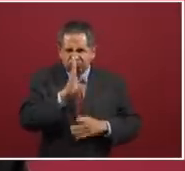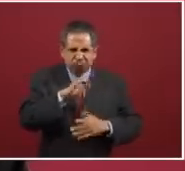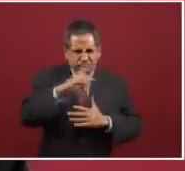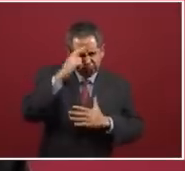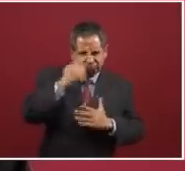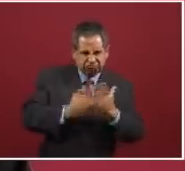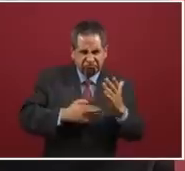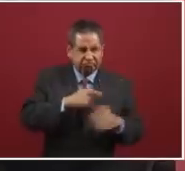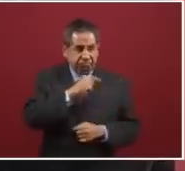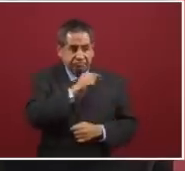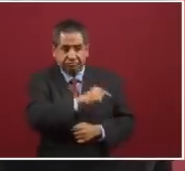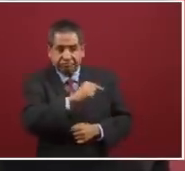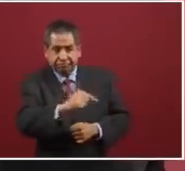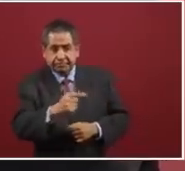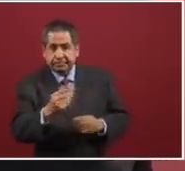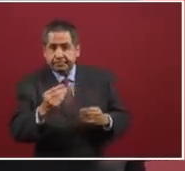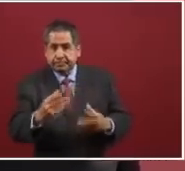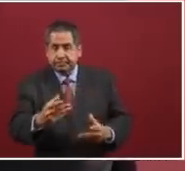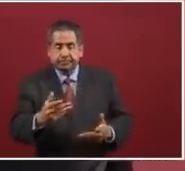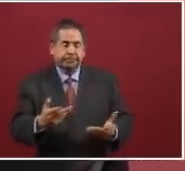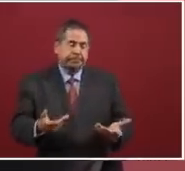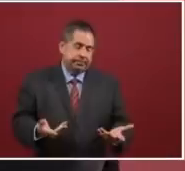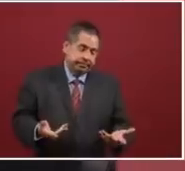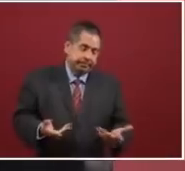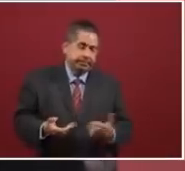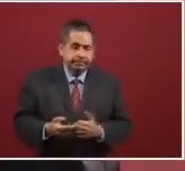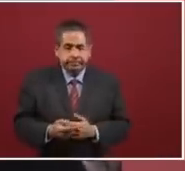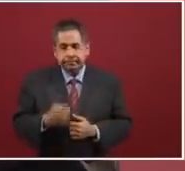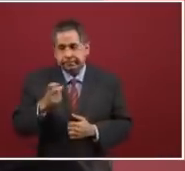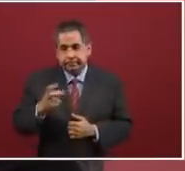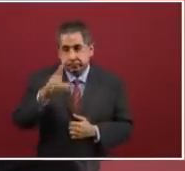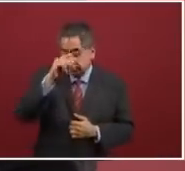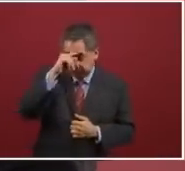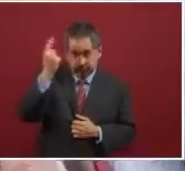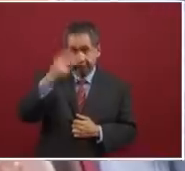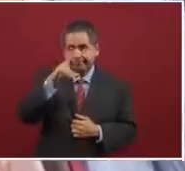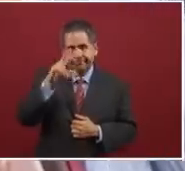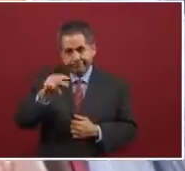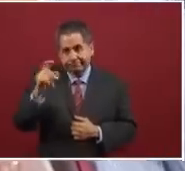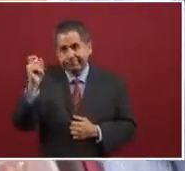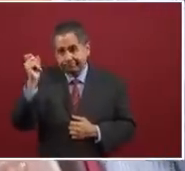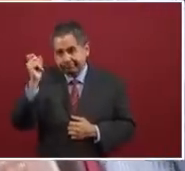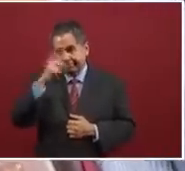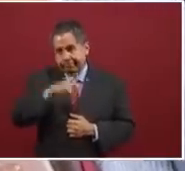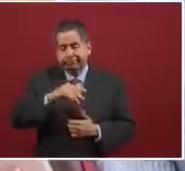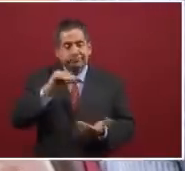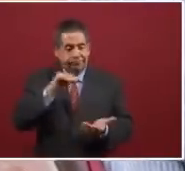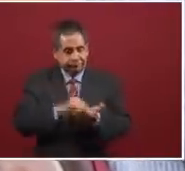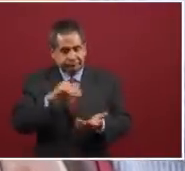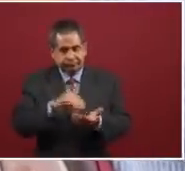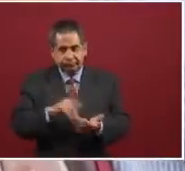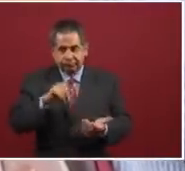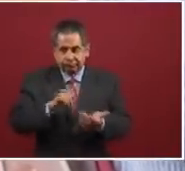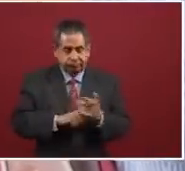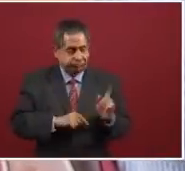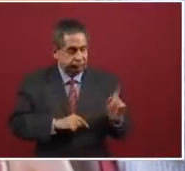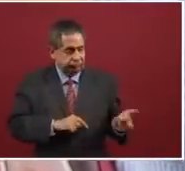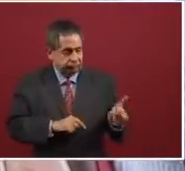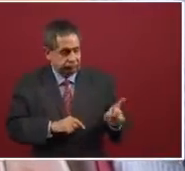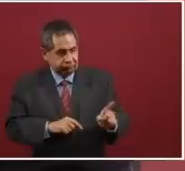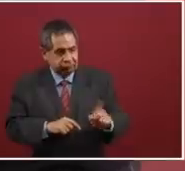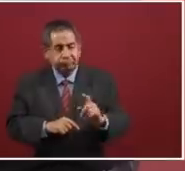por eso no ha sido fácil, que existen en distintas